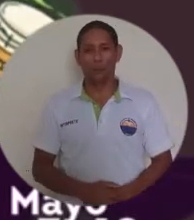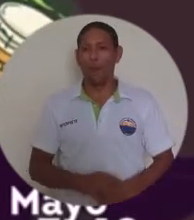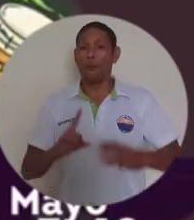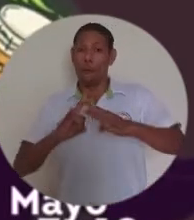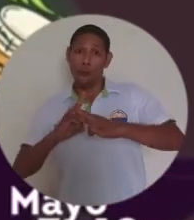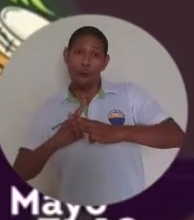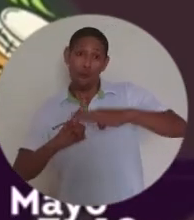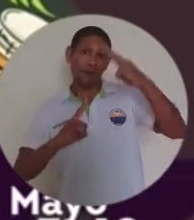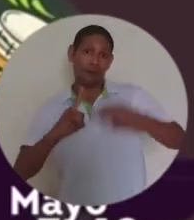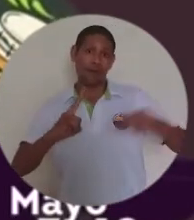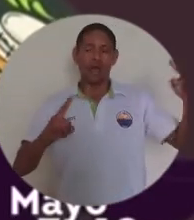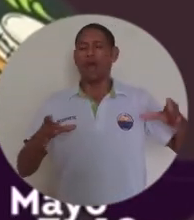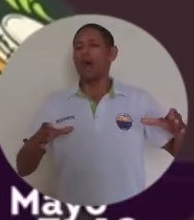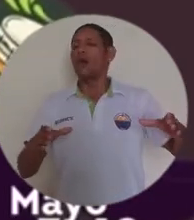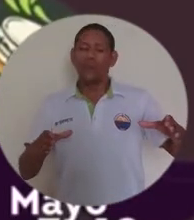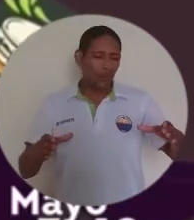Magdalena.